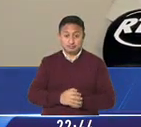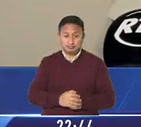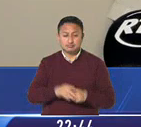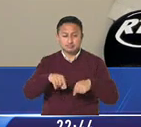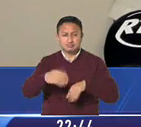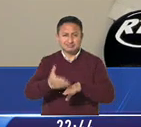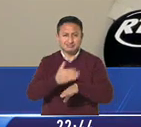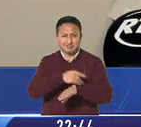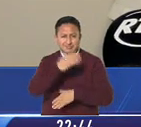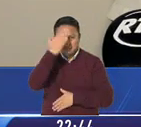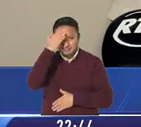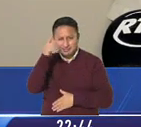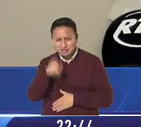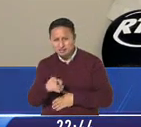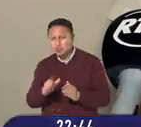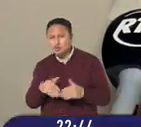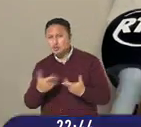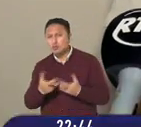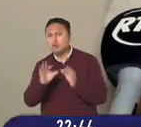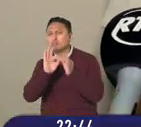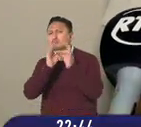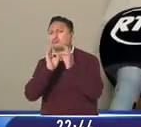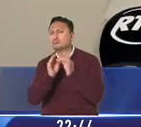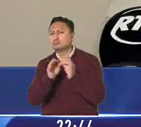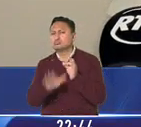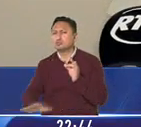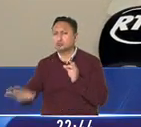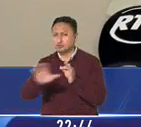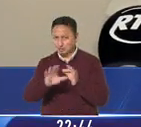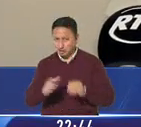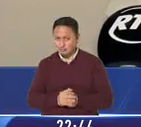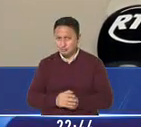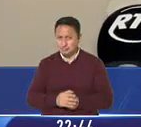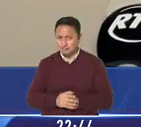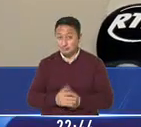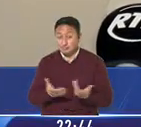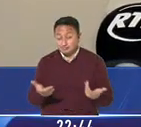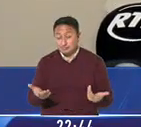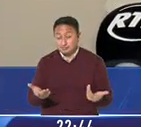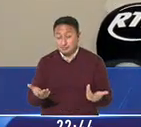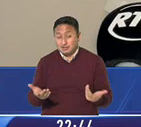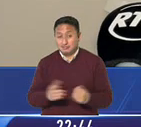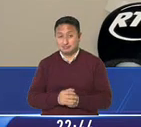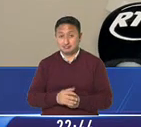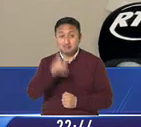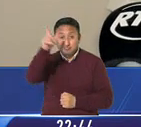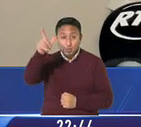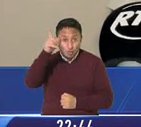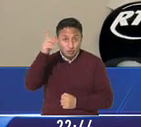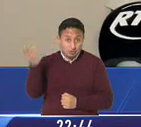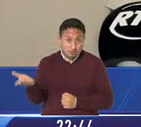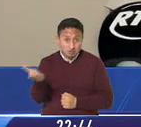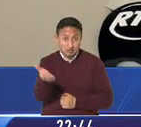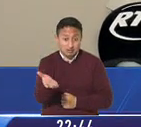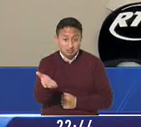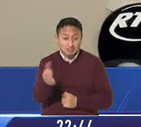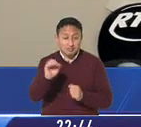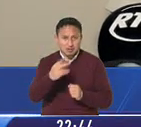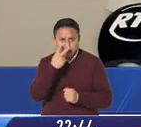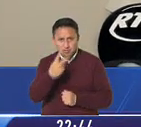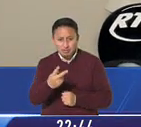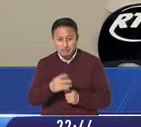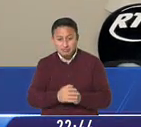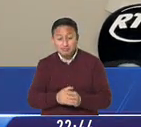tienen conocimiento de algunas situaciones en referencia al lugar donde van a actuar. Pues lógicamente aquí tenemos que, podemos evidenciar